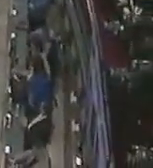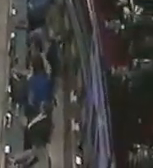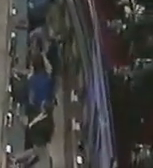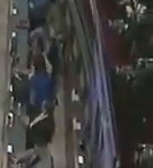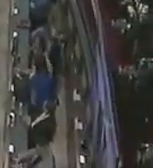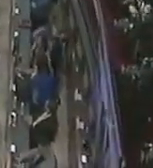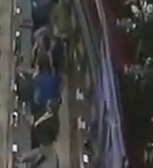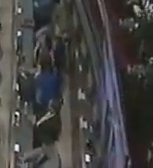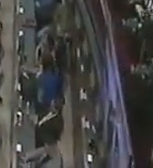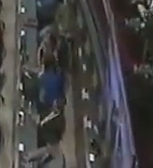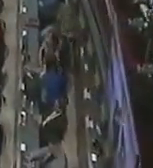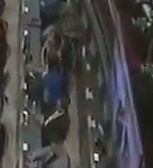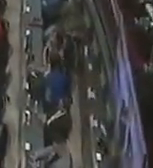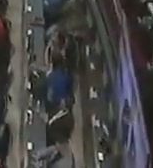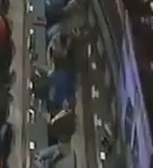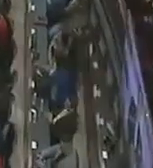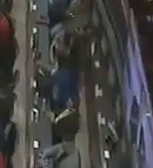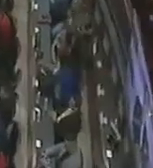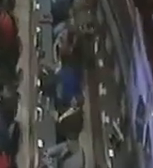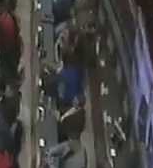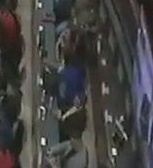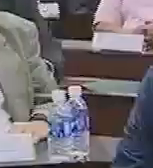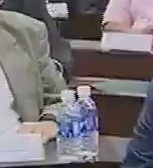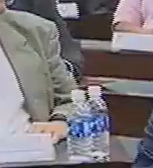Campos. Bendiciones de Dios para todos.